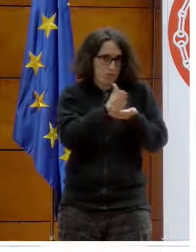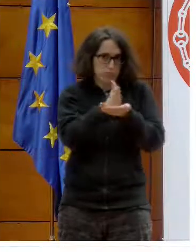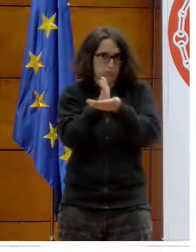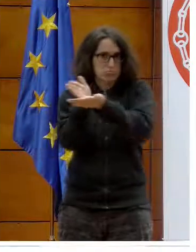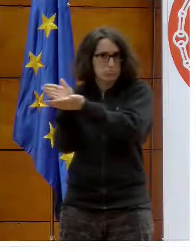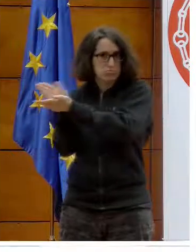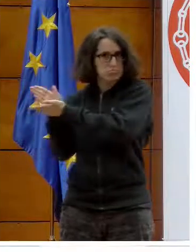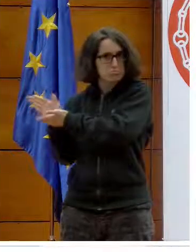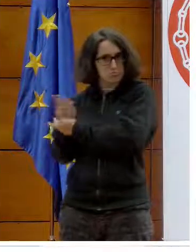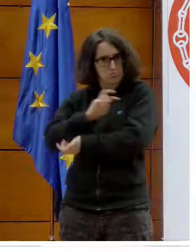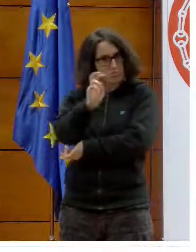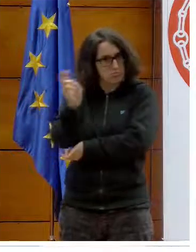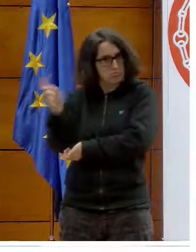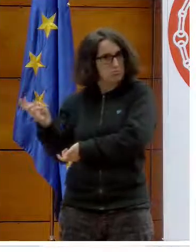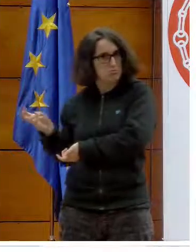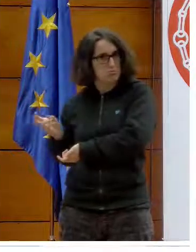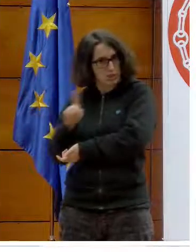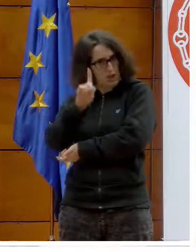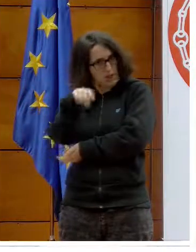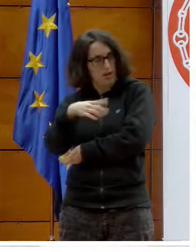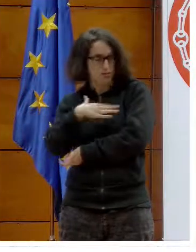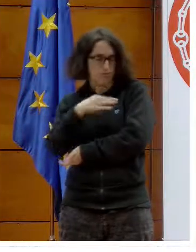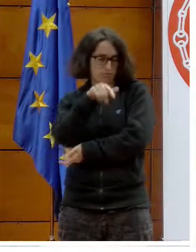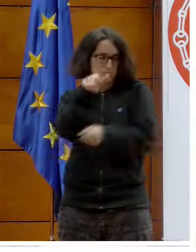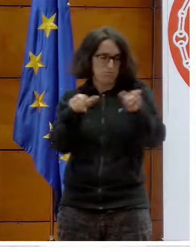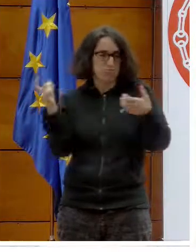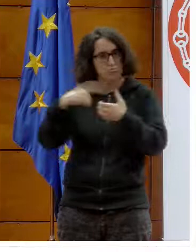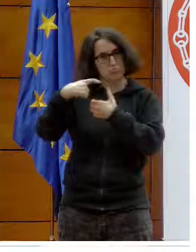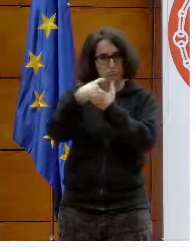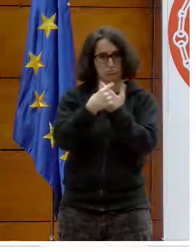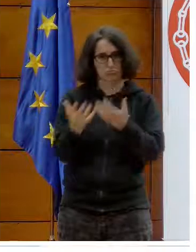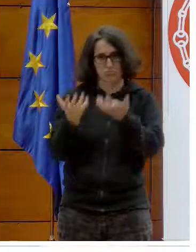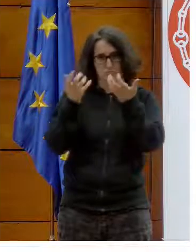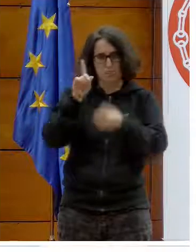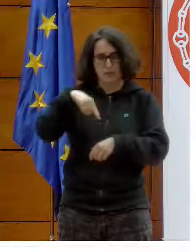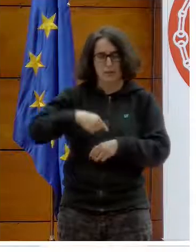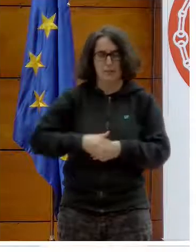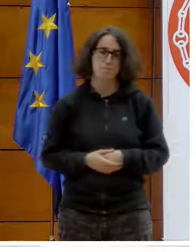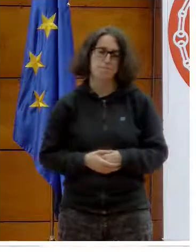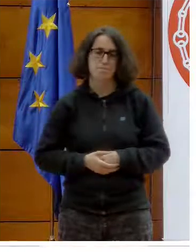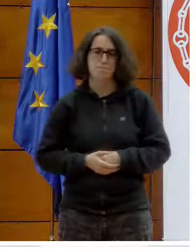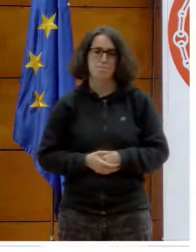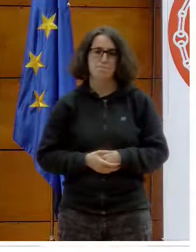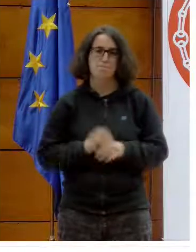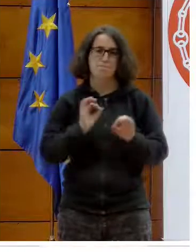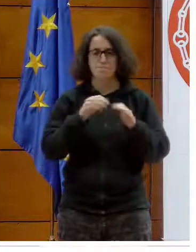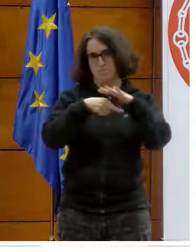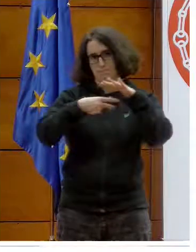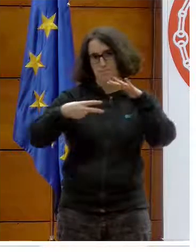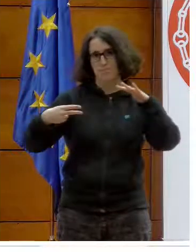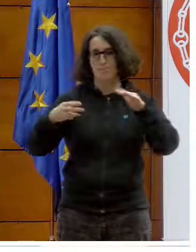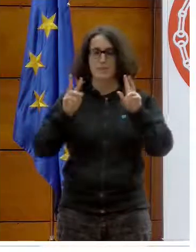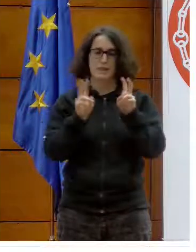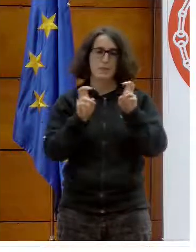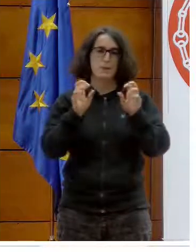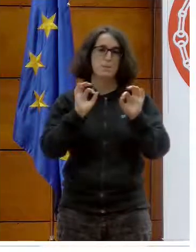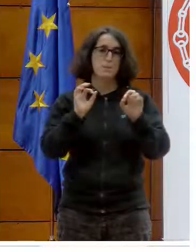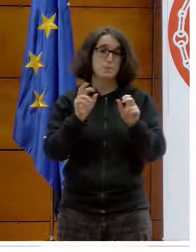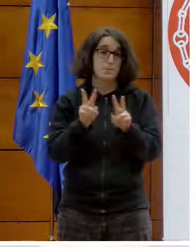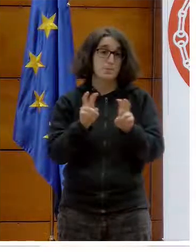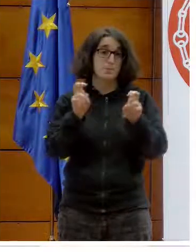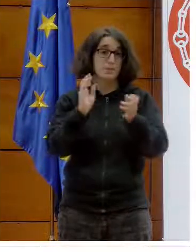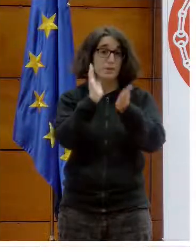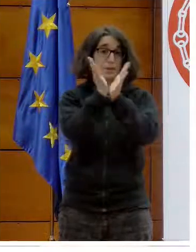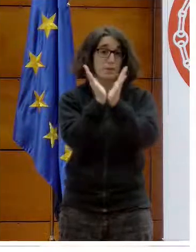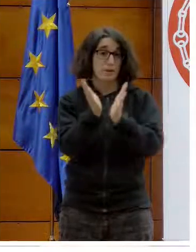podrían beneficiar otras personas también del trabajo en el medio subacuático. ¿Qué ocurre? Que, bueno, aunque a nivel rehabilitador